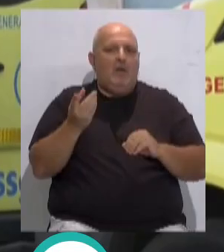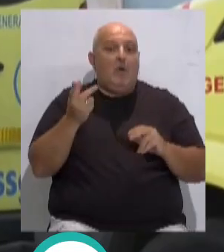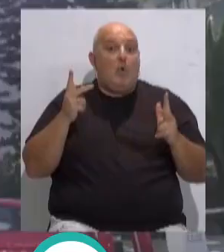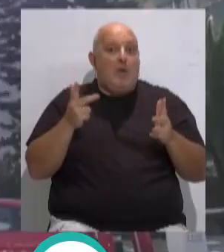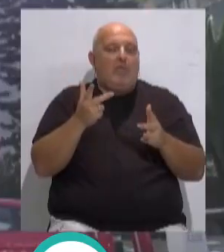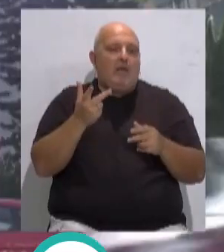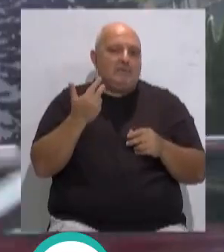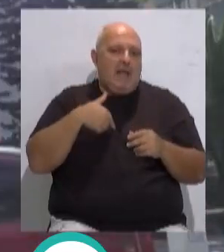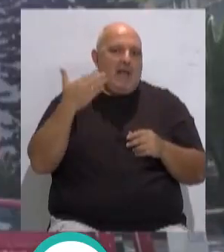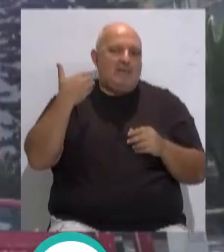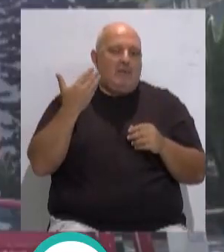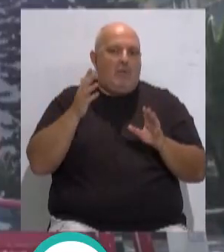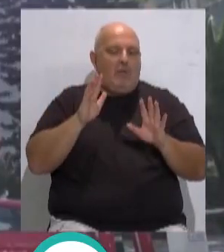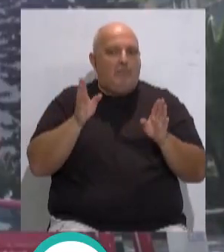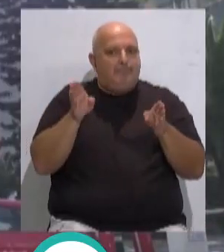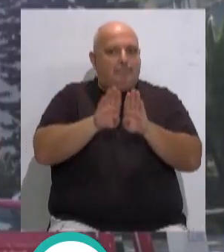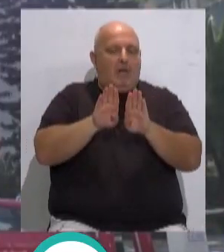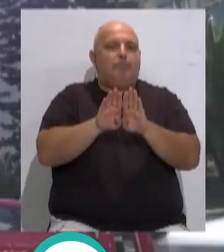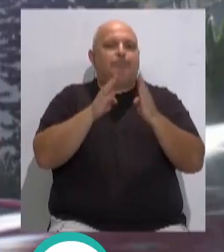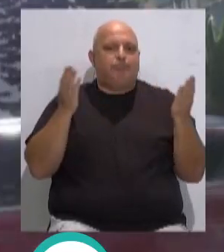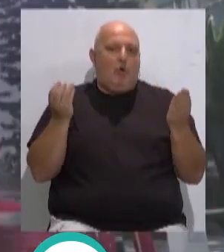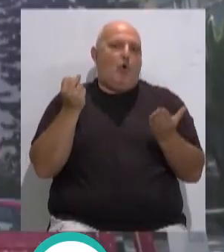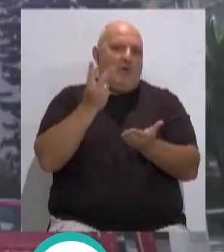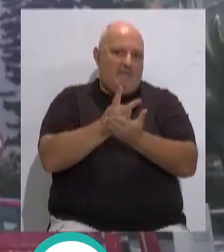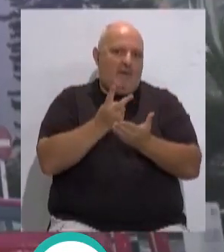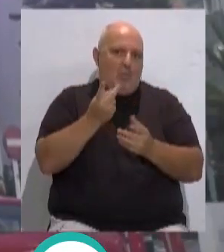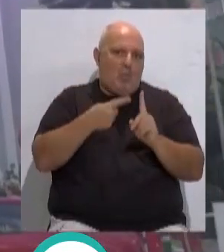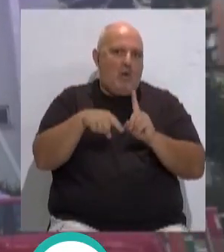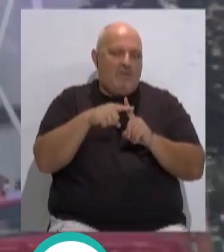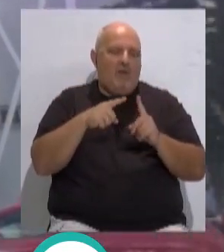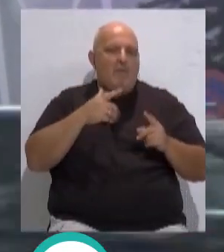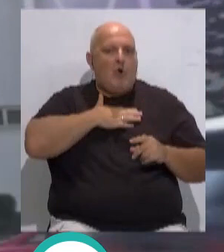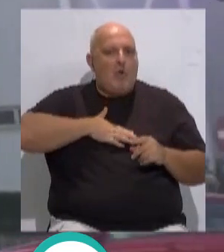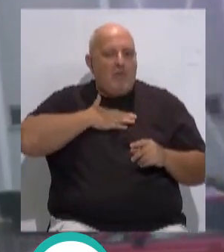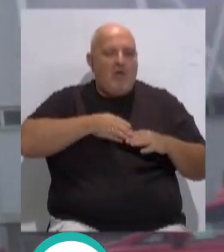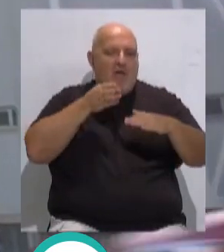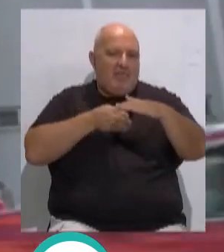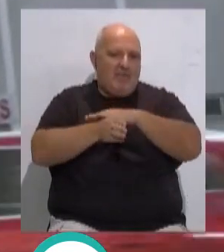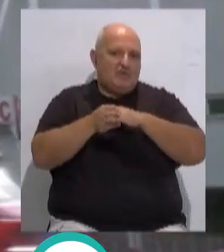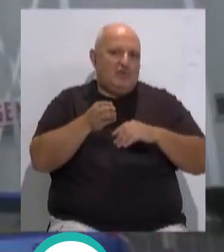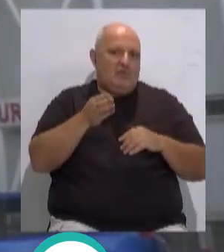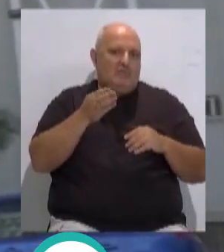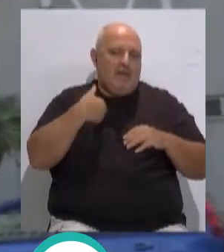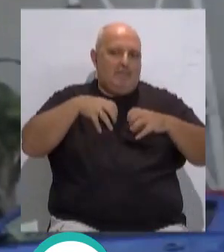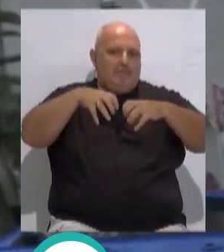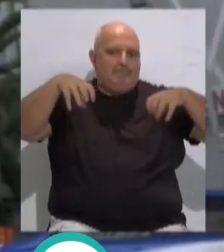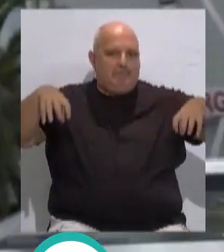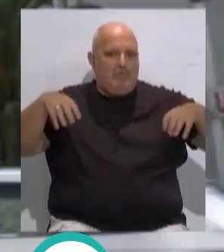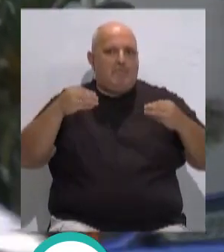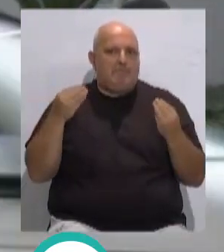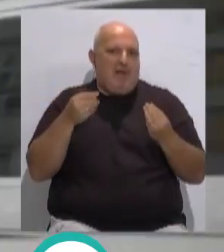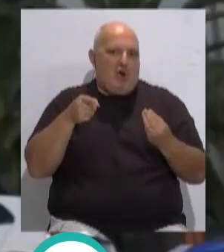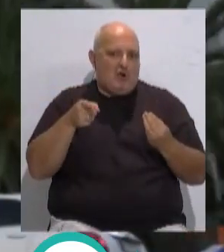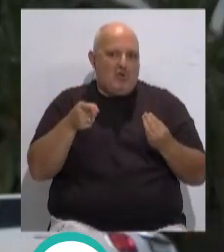las urgencias a su ubicación original se recuperan las condiciones de comodidad del acceso habitual al centro, según ha